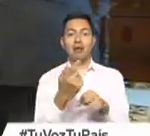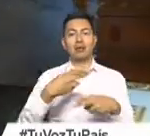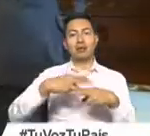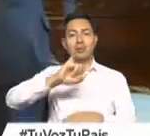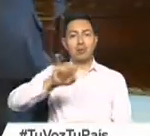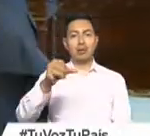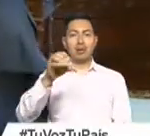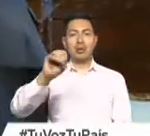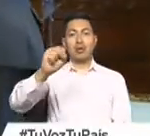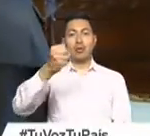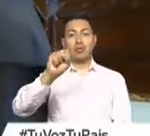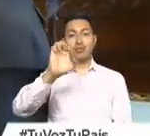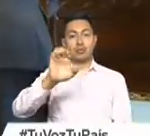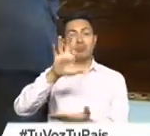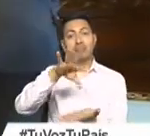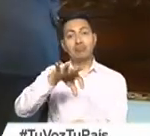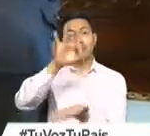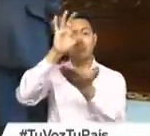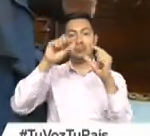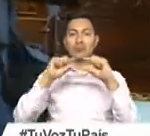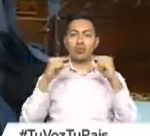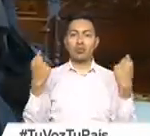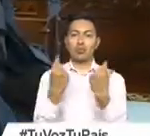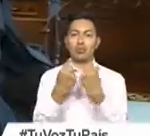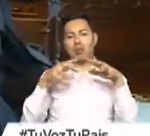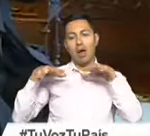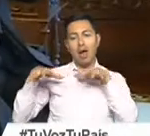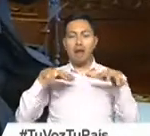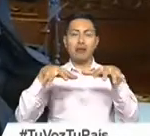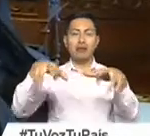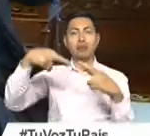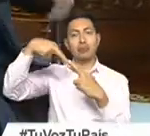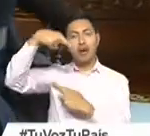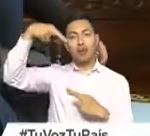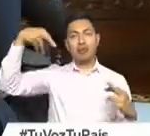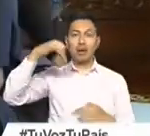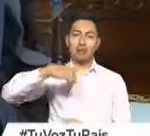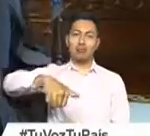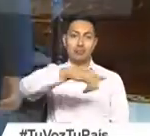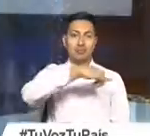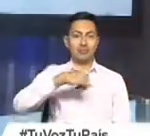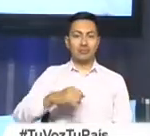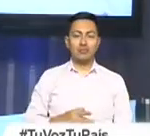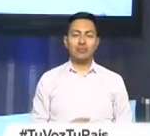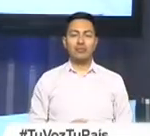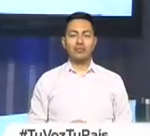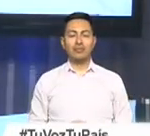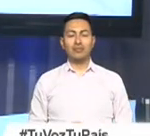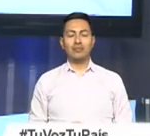en representación del movimiento Acción Regional por la Equidad.